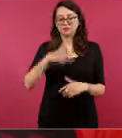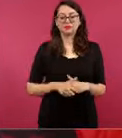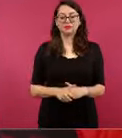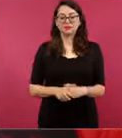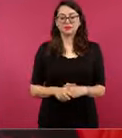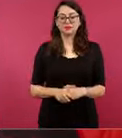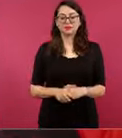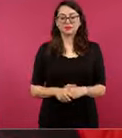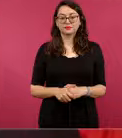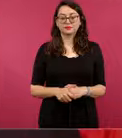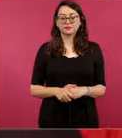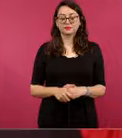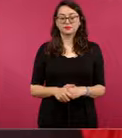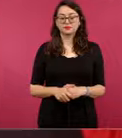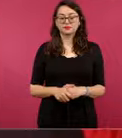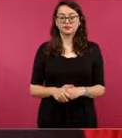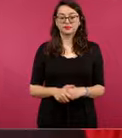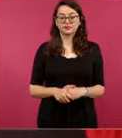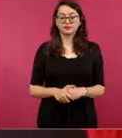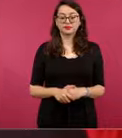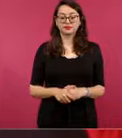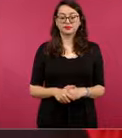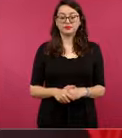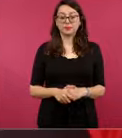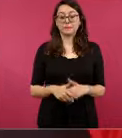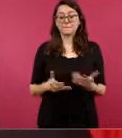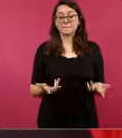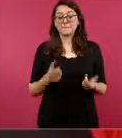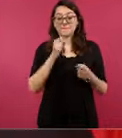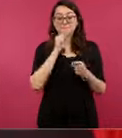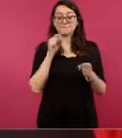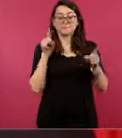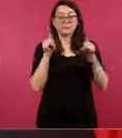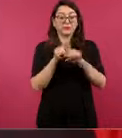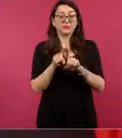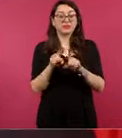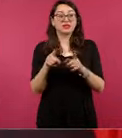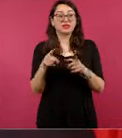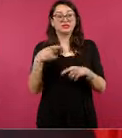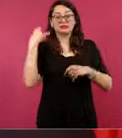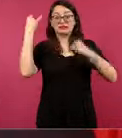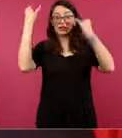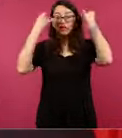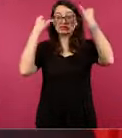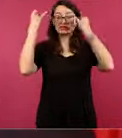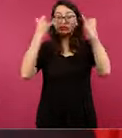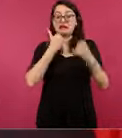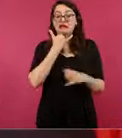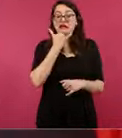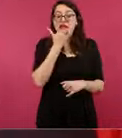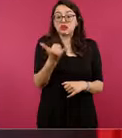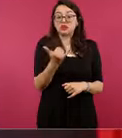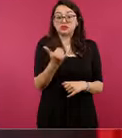Y también esa es una falsa creencia de que el que estudia